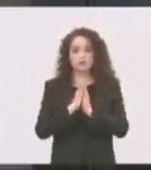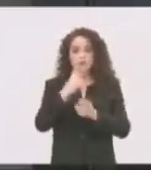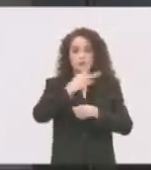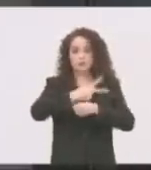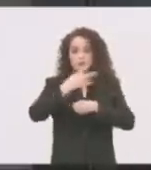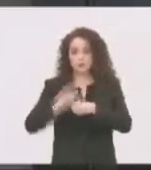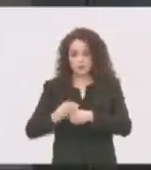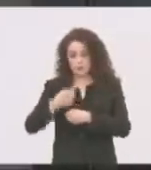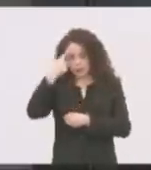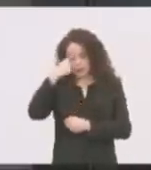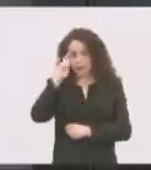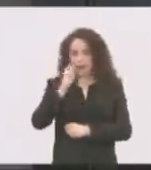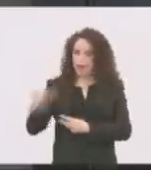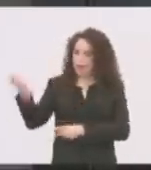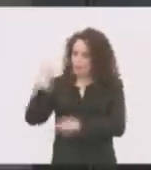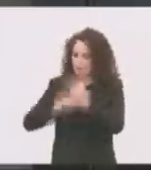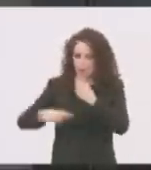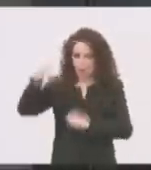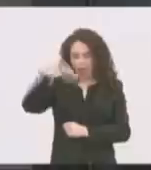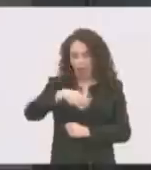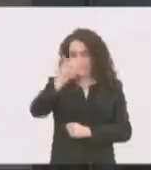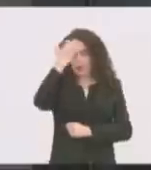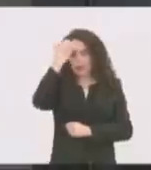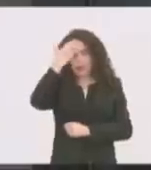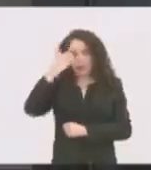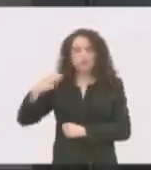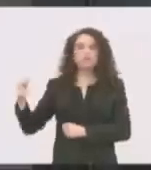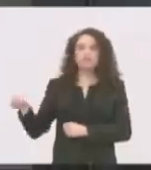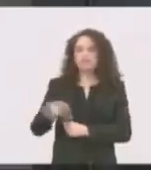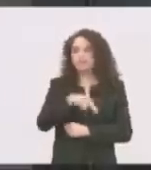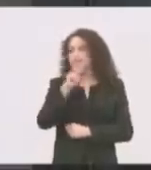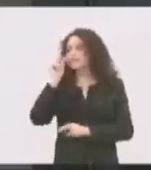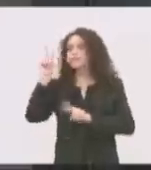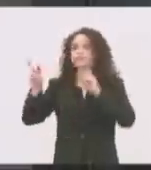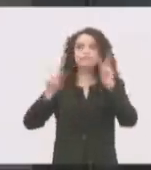honrarnos con su visita, conozcan y recorran y hagan